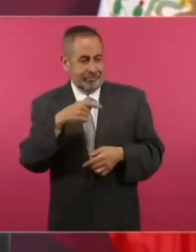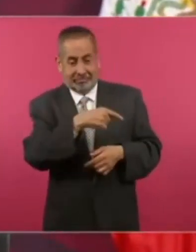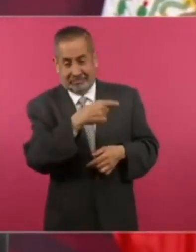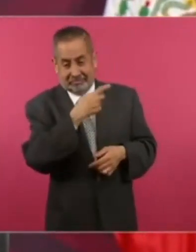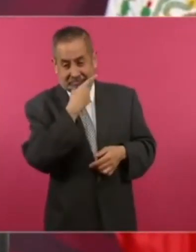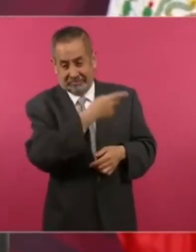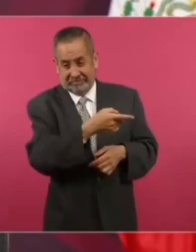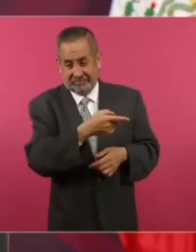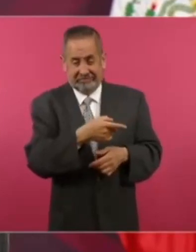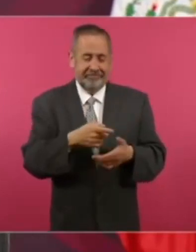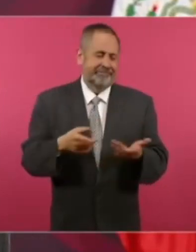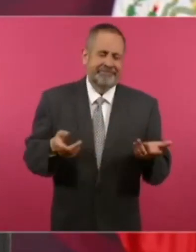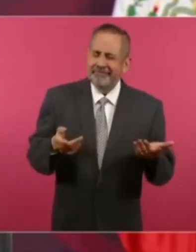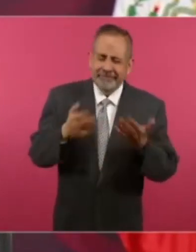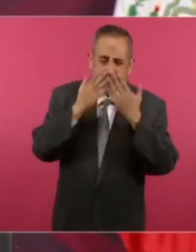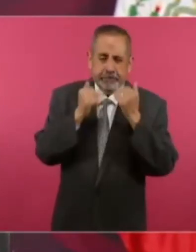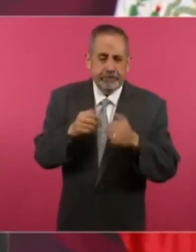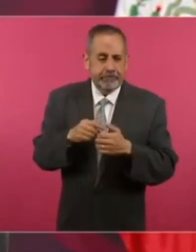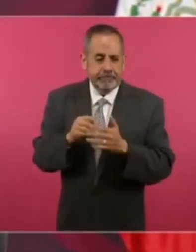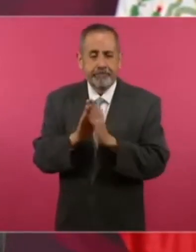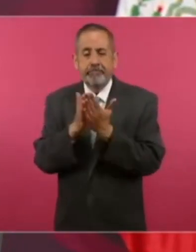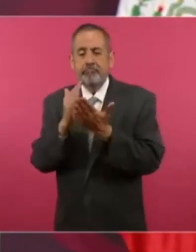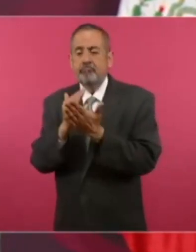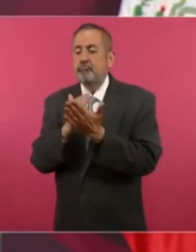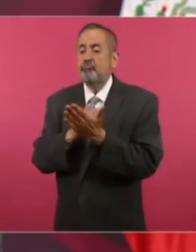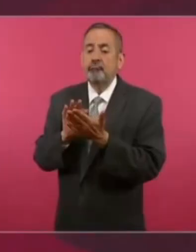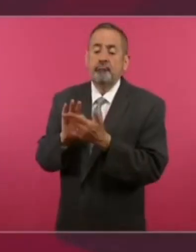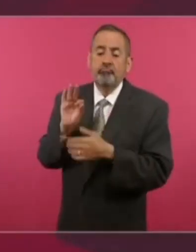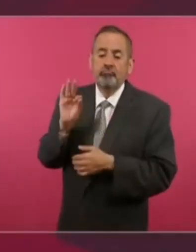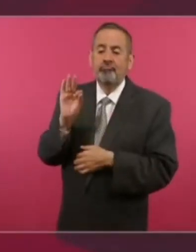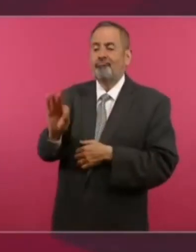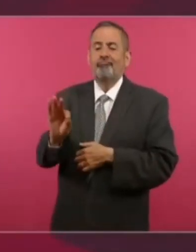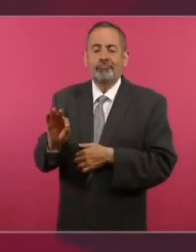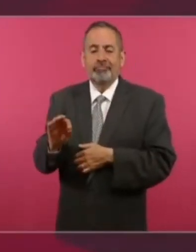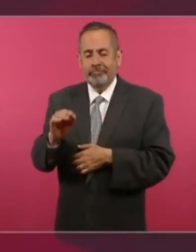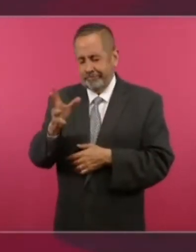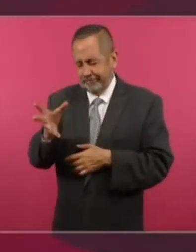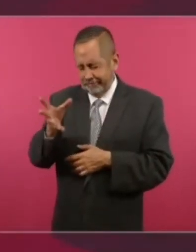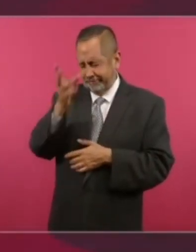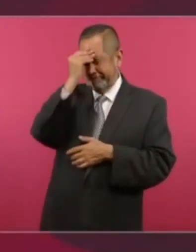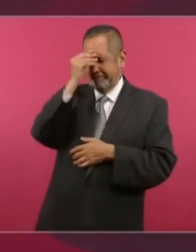de que se quiere inyectar el comunismo